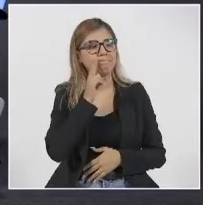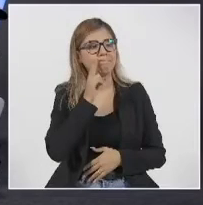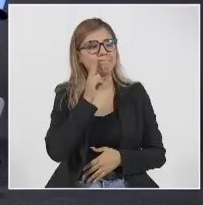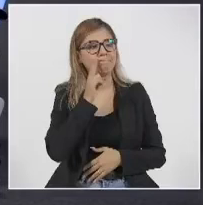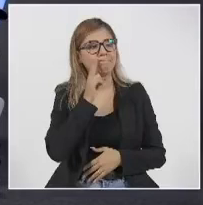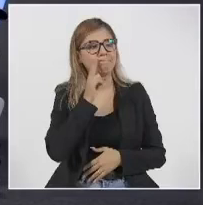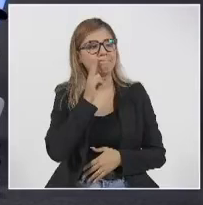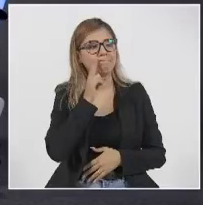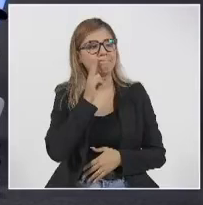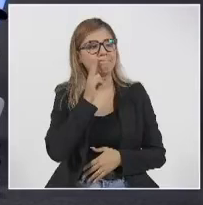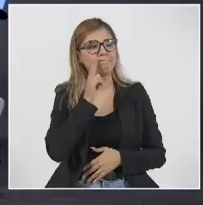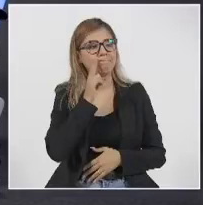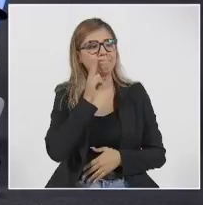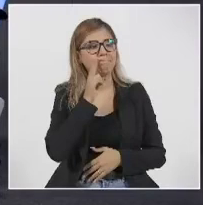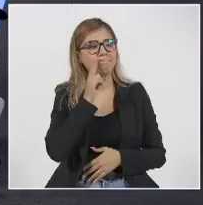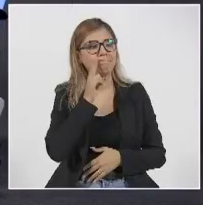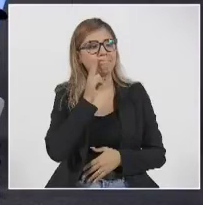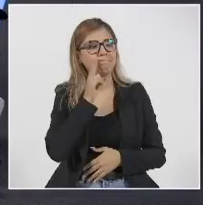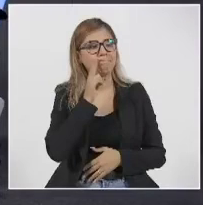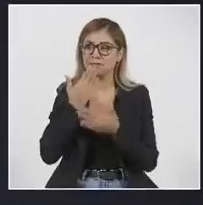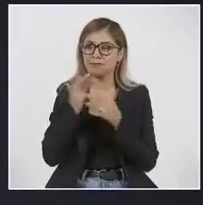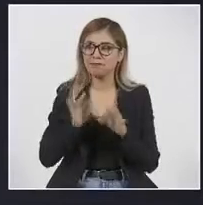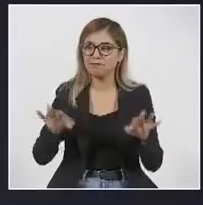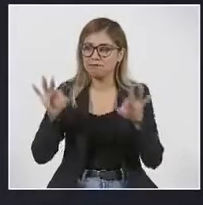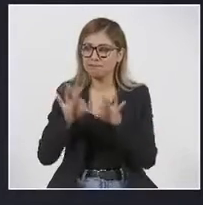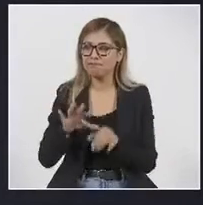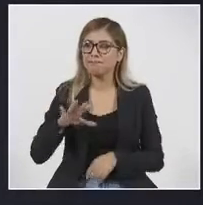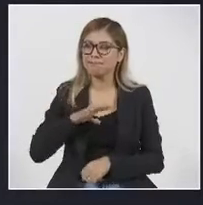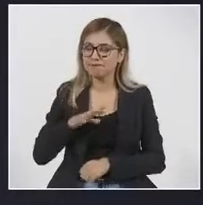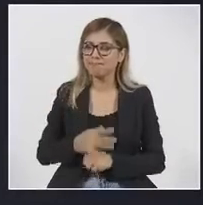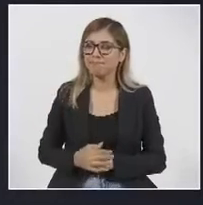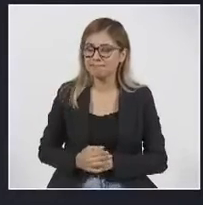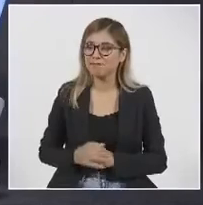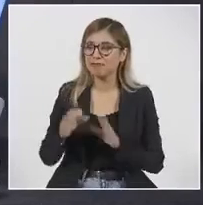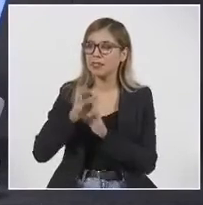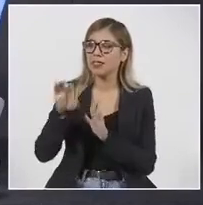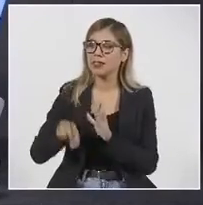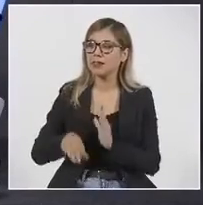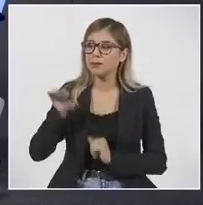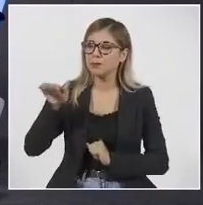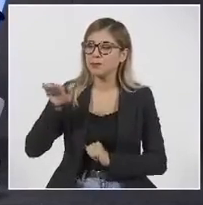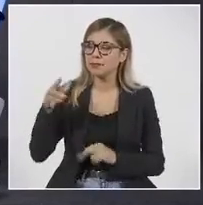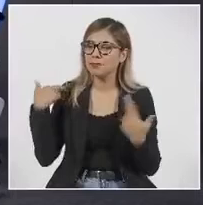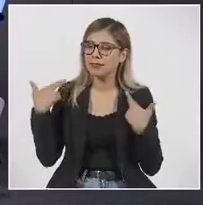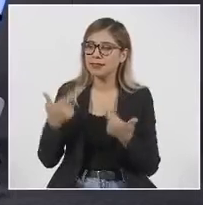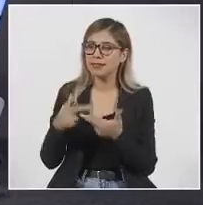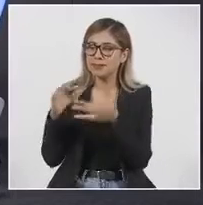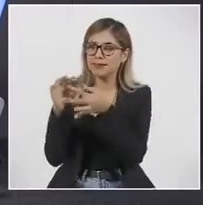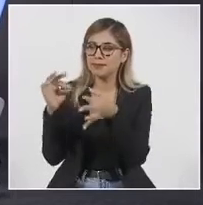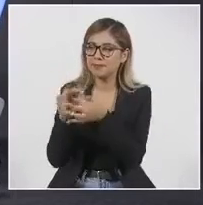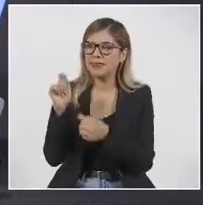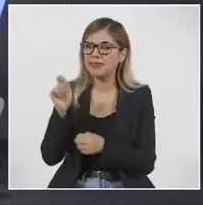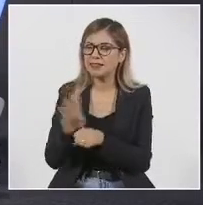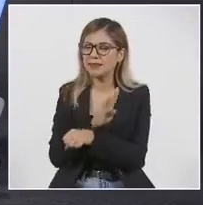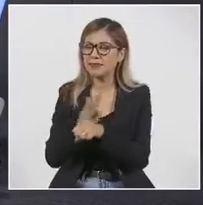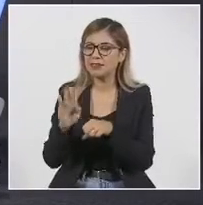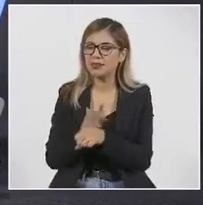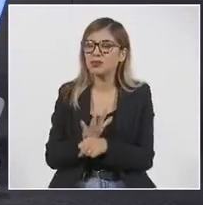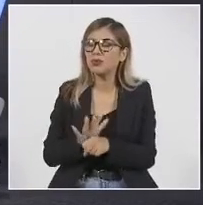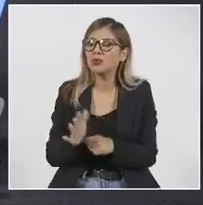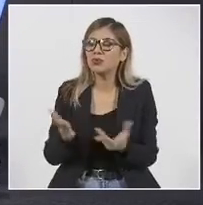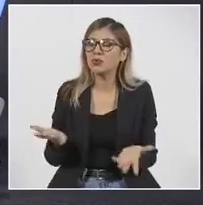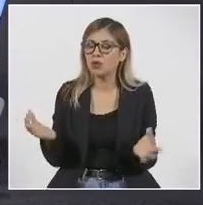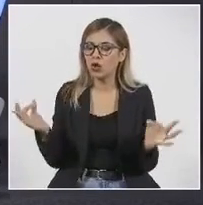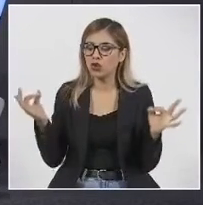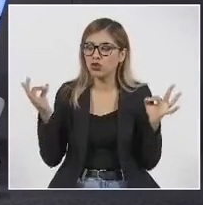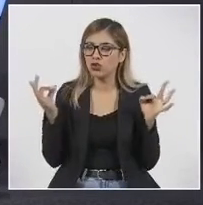perfil competitivo. Es una parte muy importante. Y, por ejemplo, maestra, platíquenos sobre los beneficios que trae el